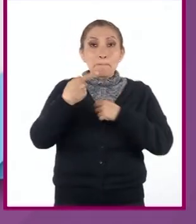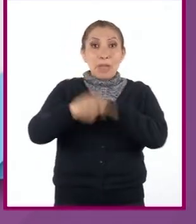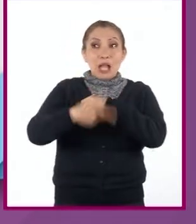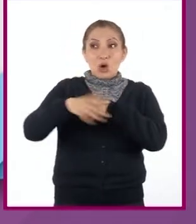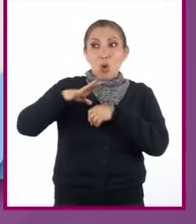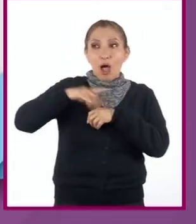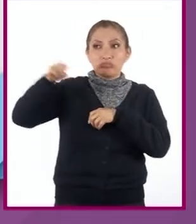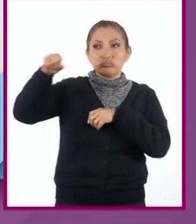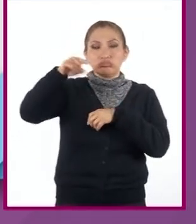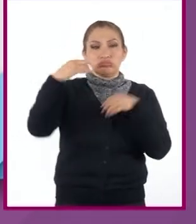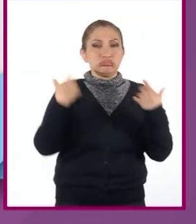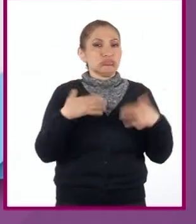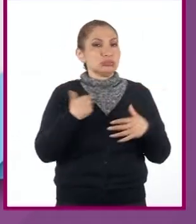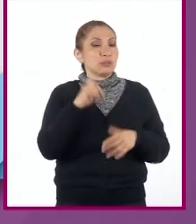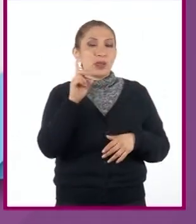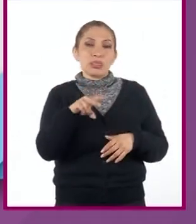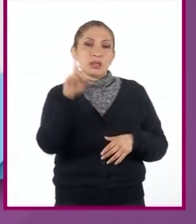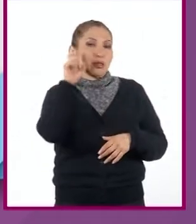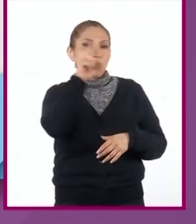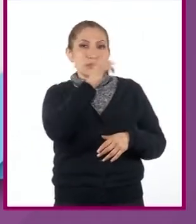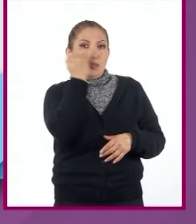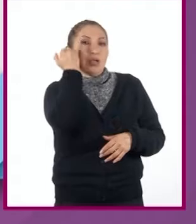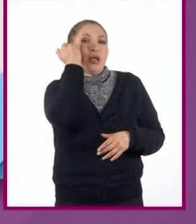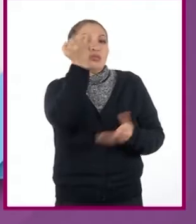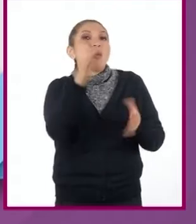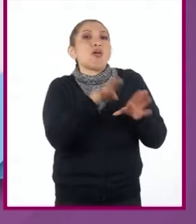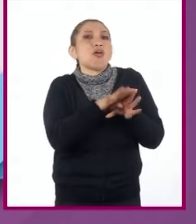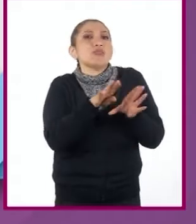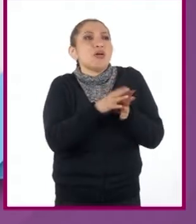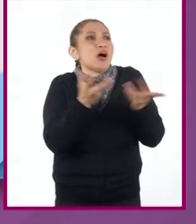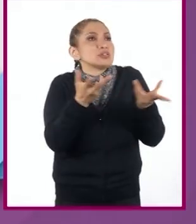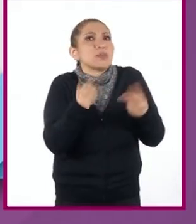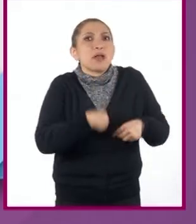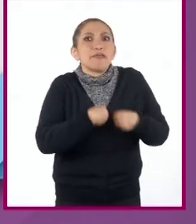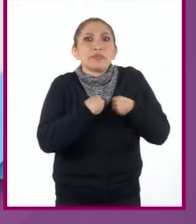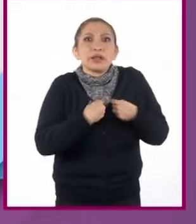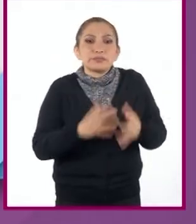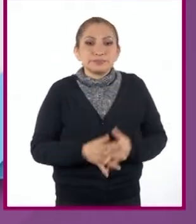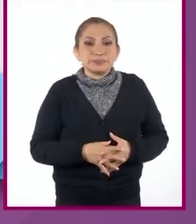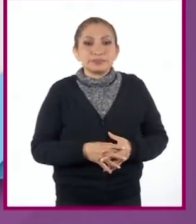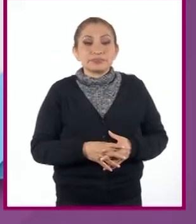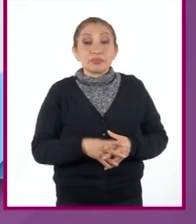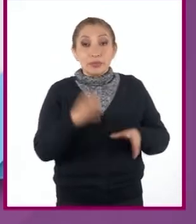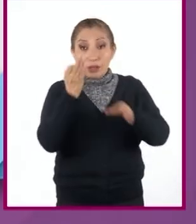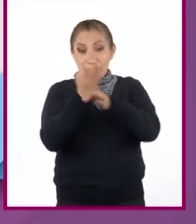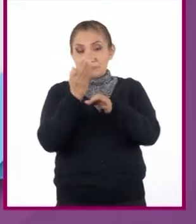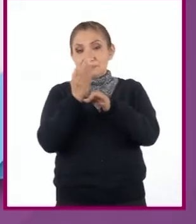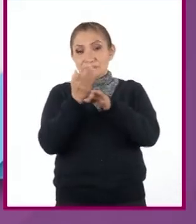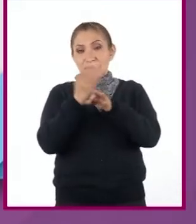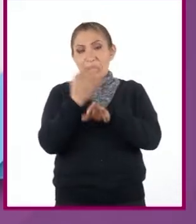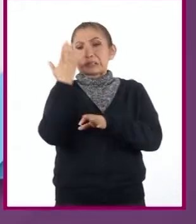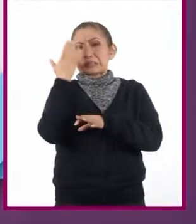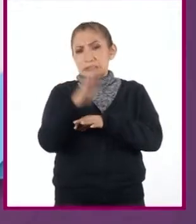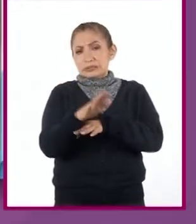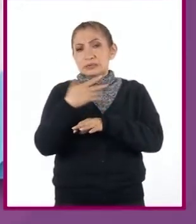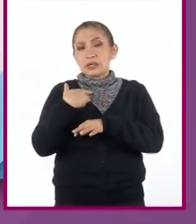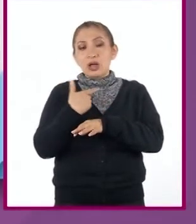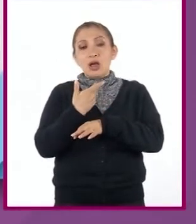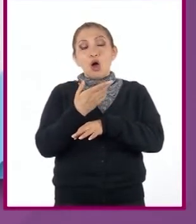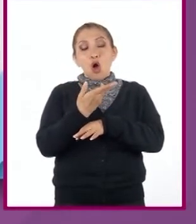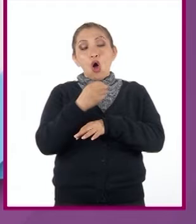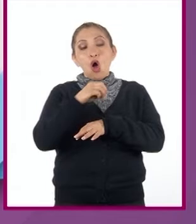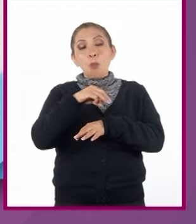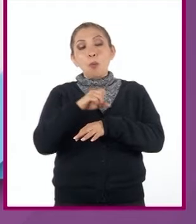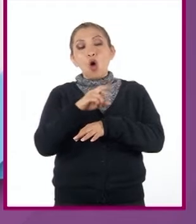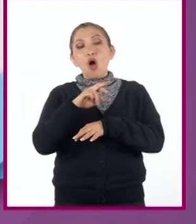enfrentaban, bueno, resulta difícil imaginar cómo le hacían para sobrevivir. En la actualidad, se sabe que el Homo erectus